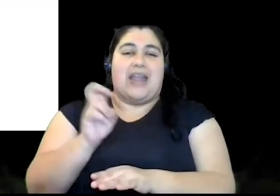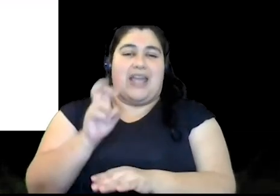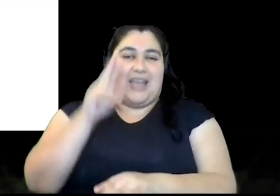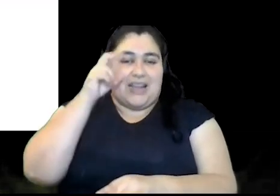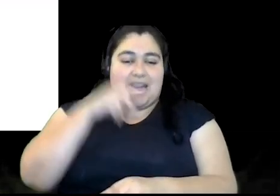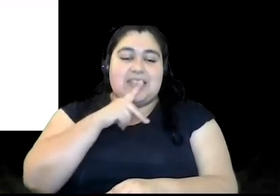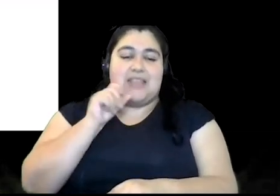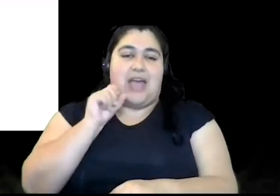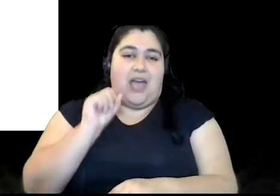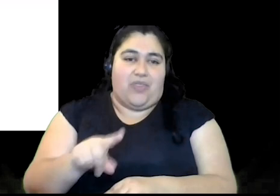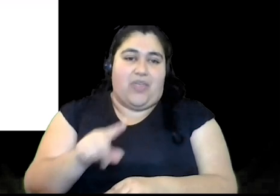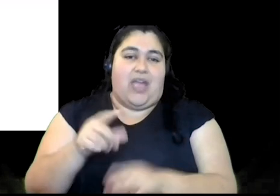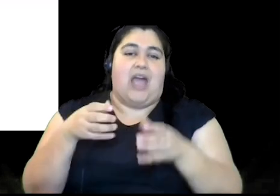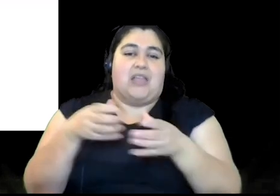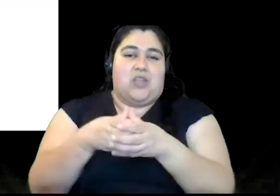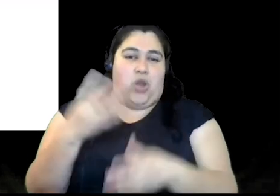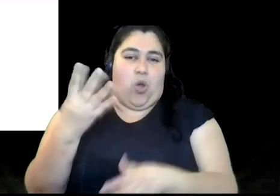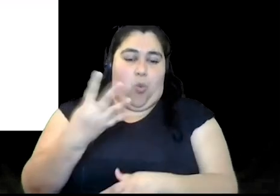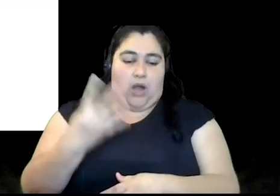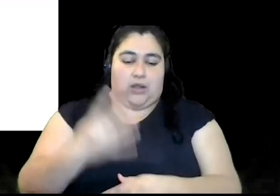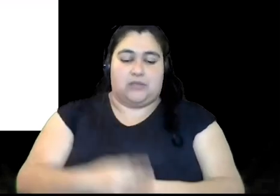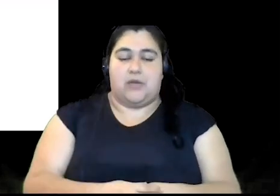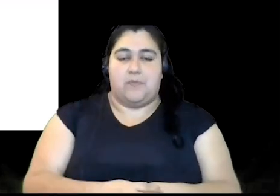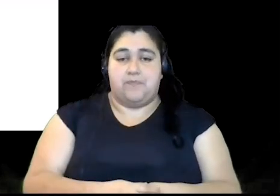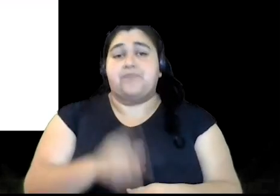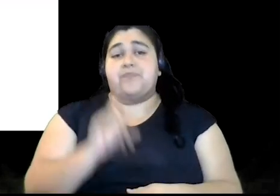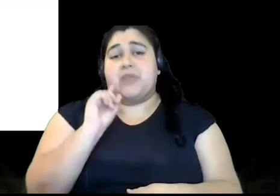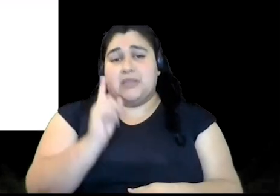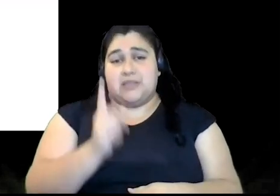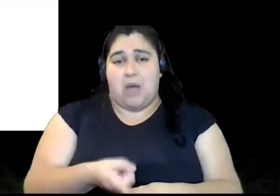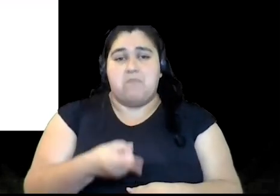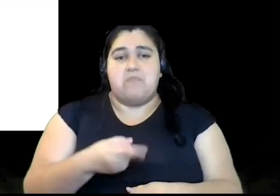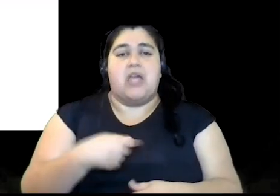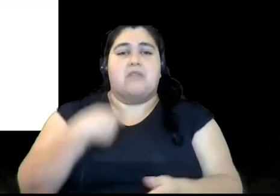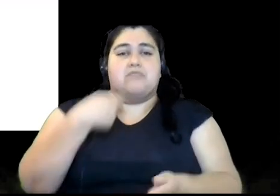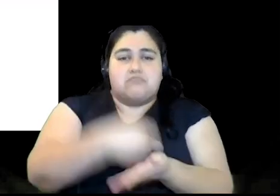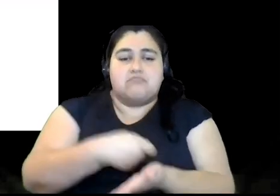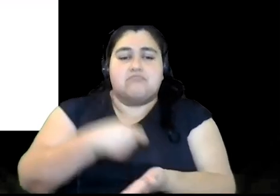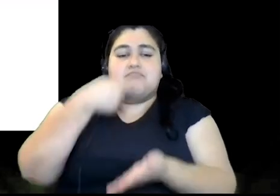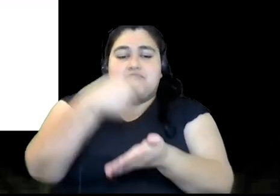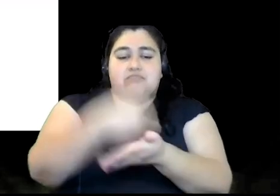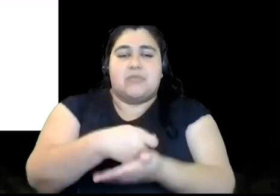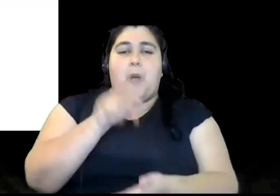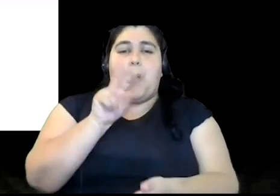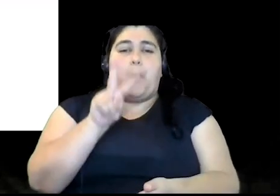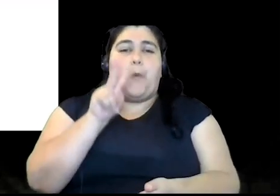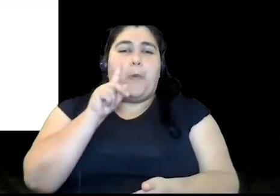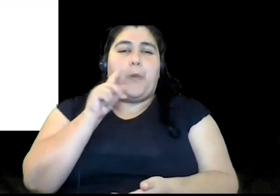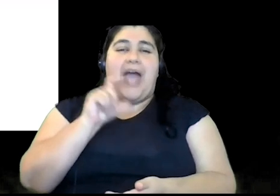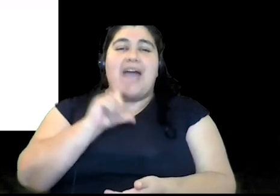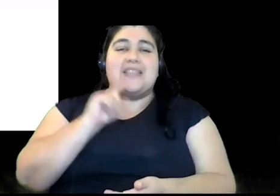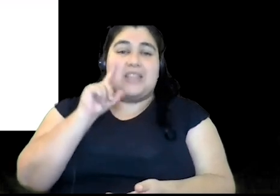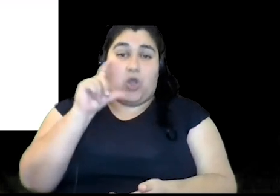También incorporó en cuarta las compensaciones en dinero, especie o viáticos. ¿Qué